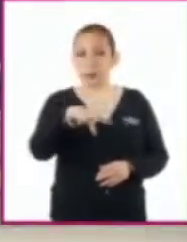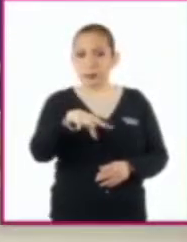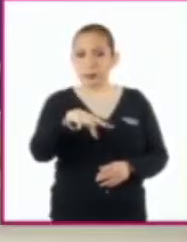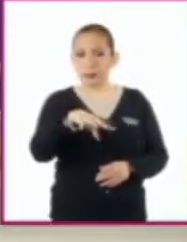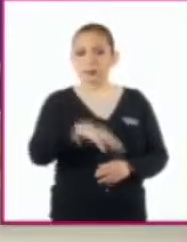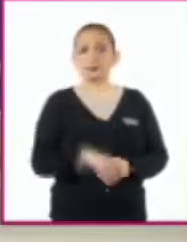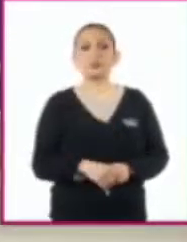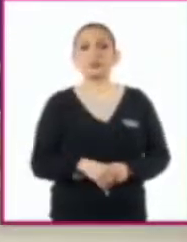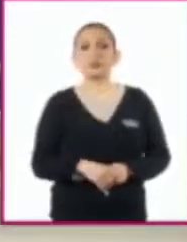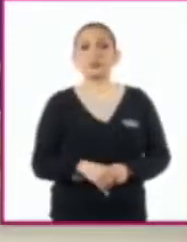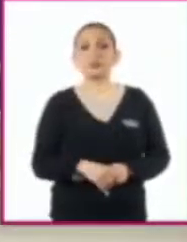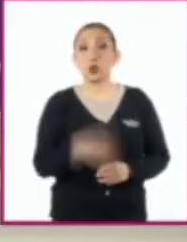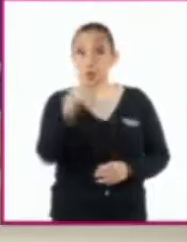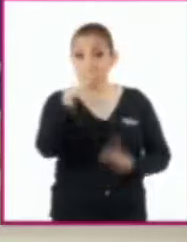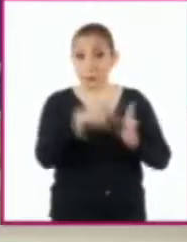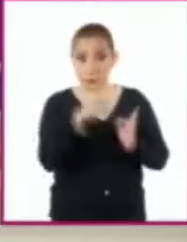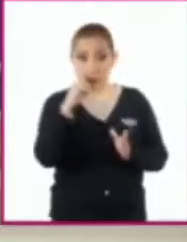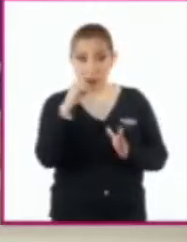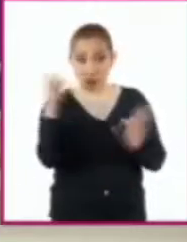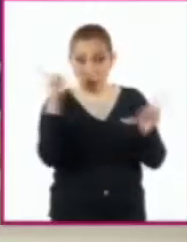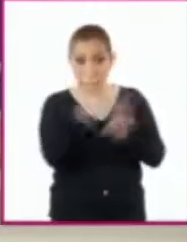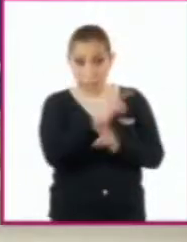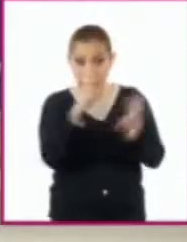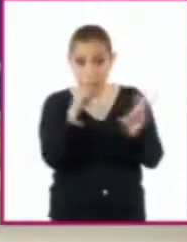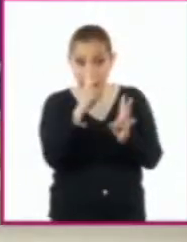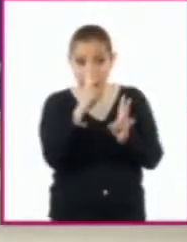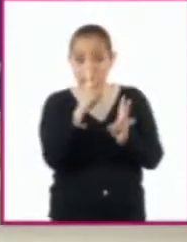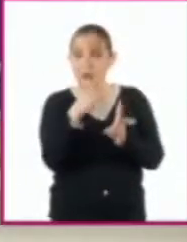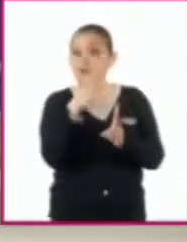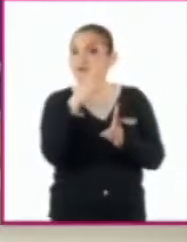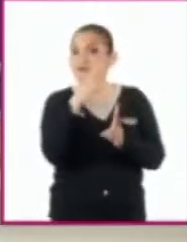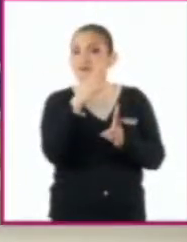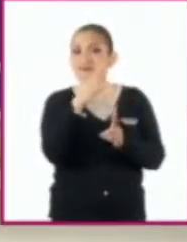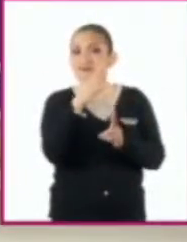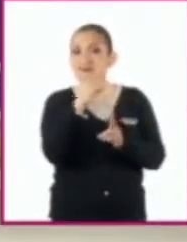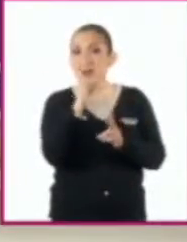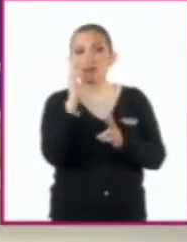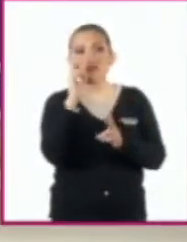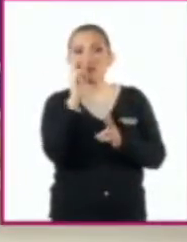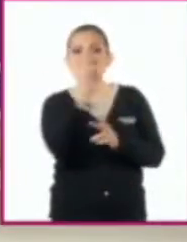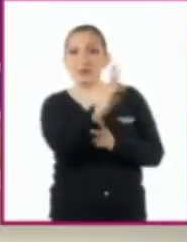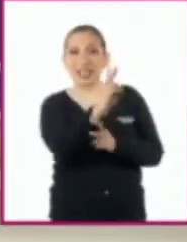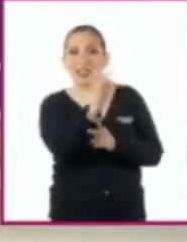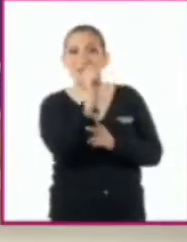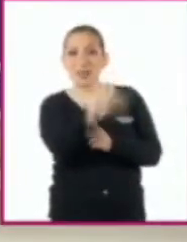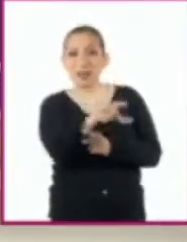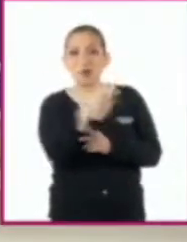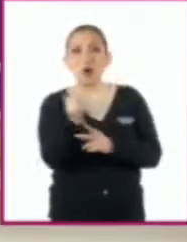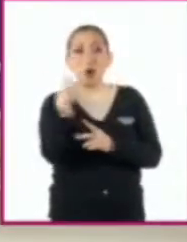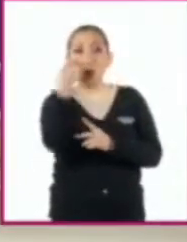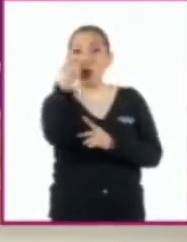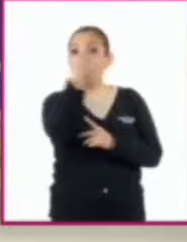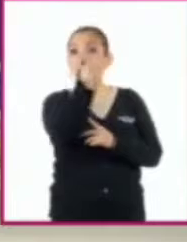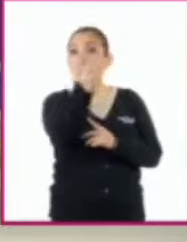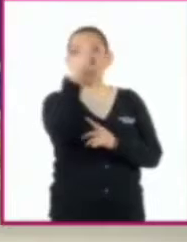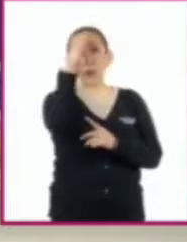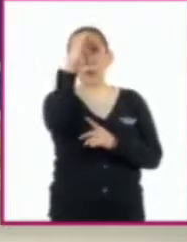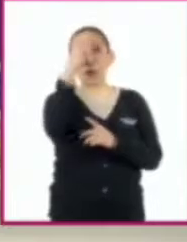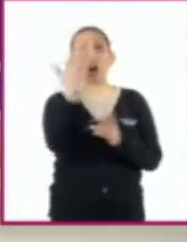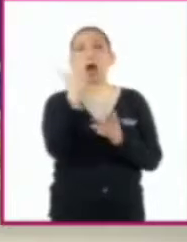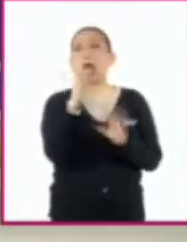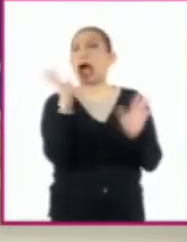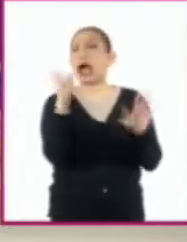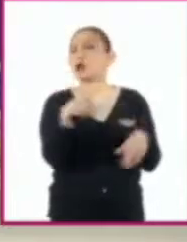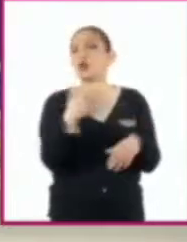exhalen. ¿Alguna vez han visto el aire? Lo que no podemos apreciar con el sentido de la vista, pensamos que